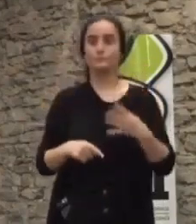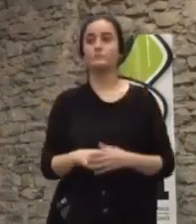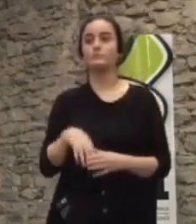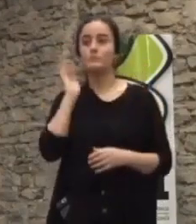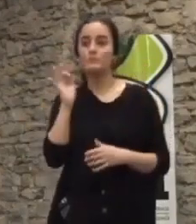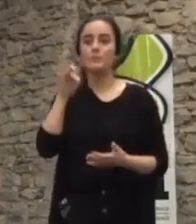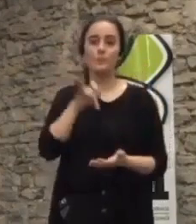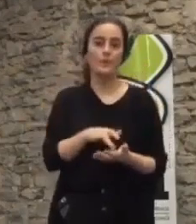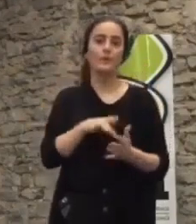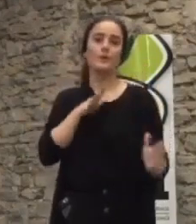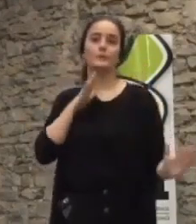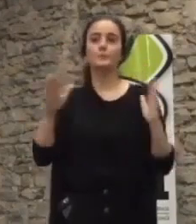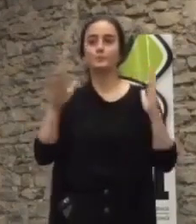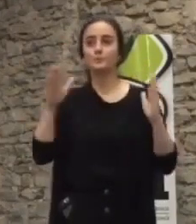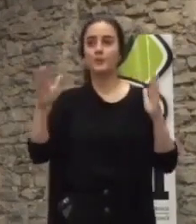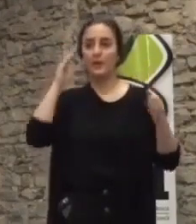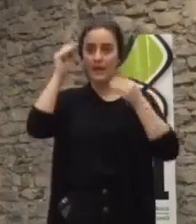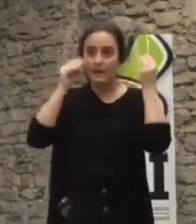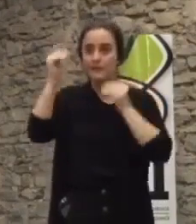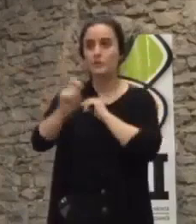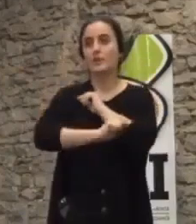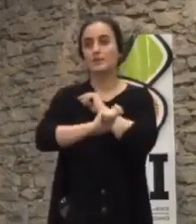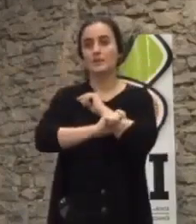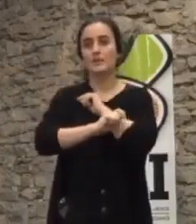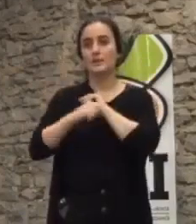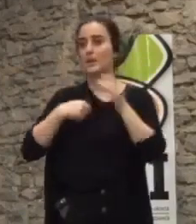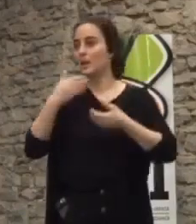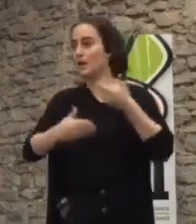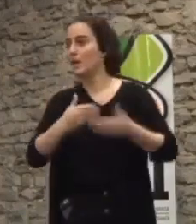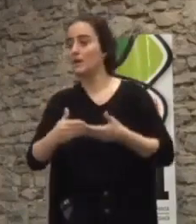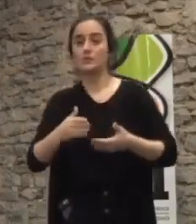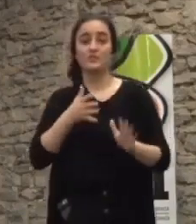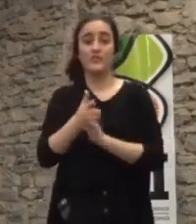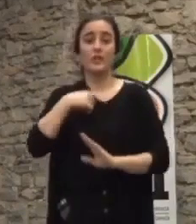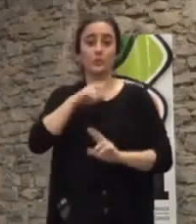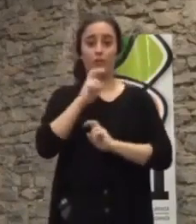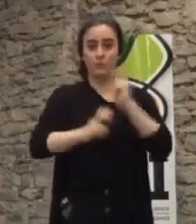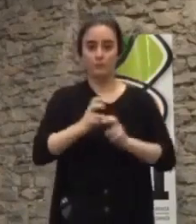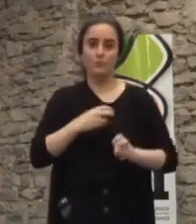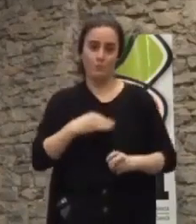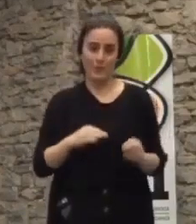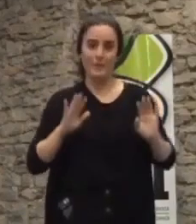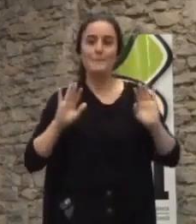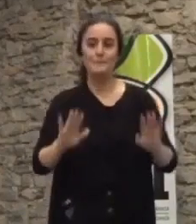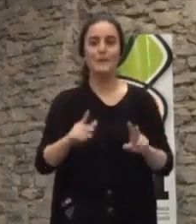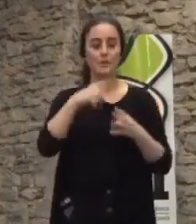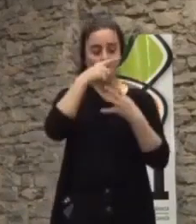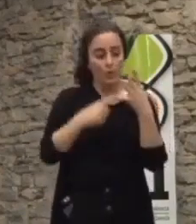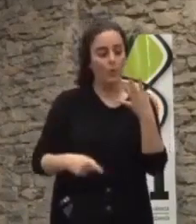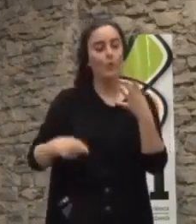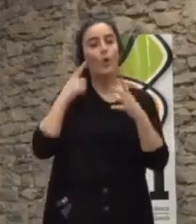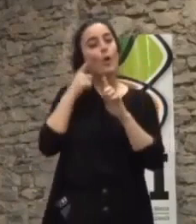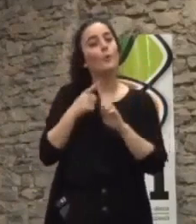de que estamos en un periodo de reflexión estratégica y adelanto, así que esto puede modificarse en cualquier momento, pero bueno, estos sí que son los objetivos